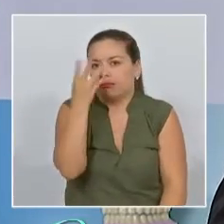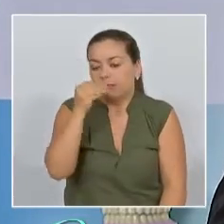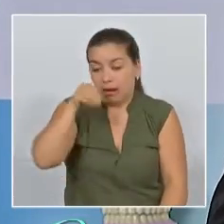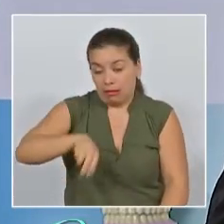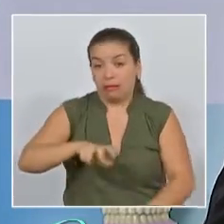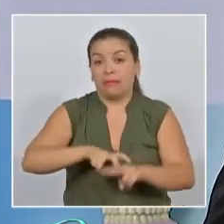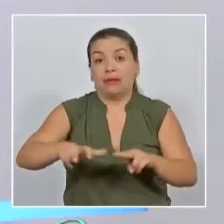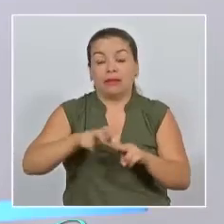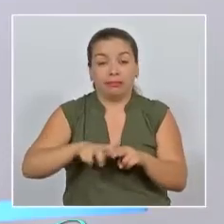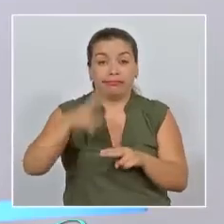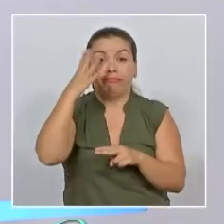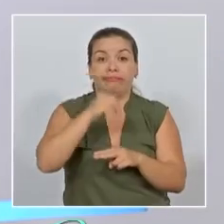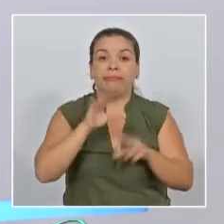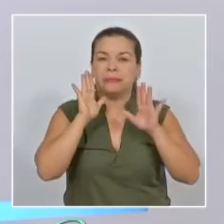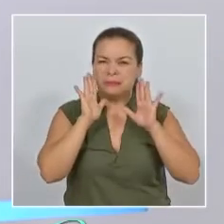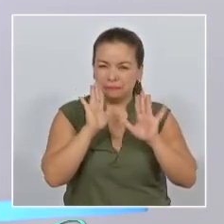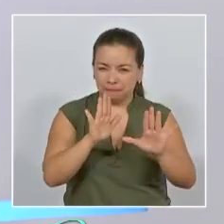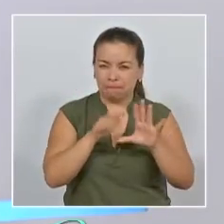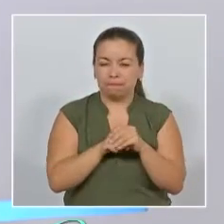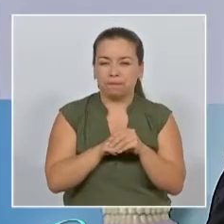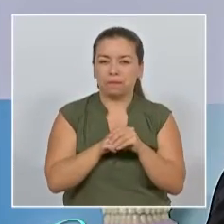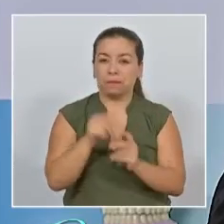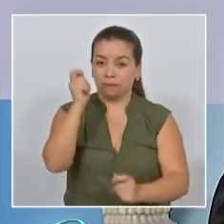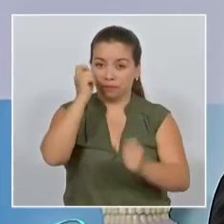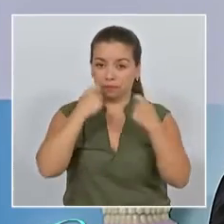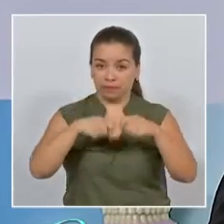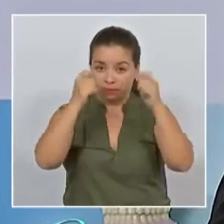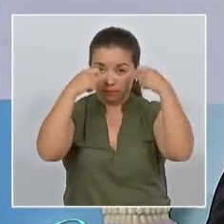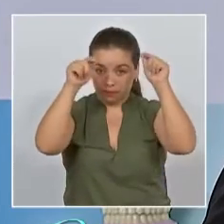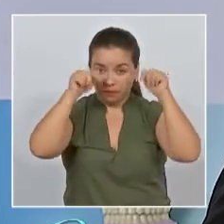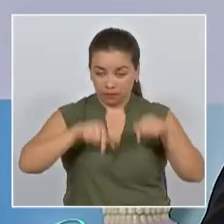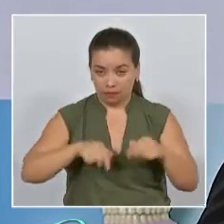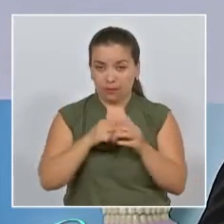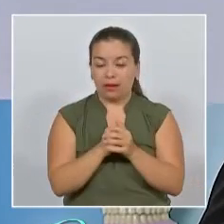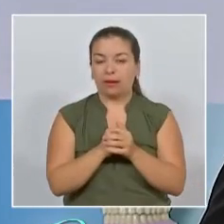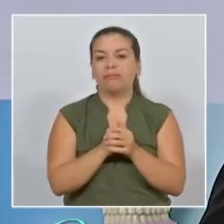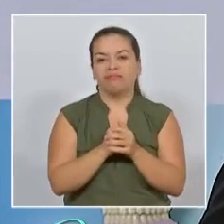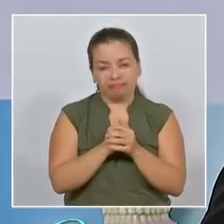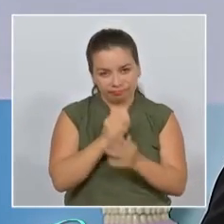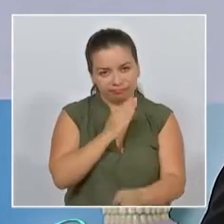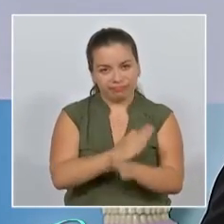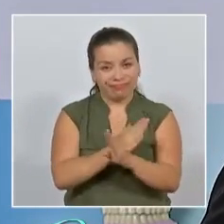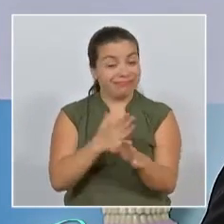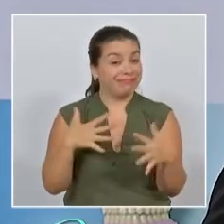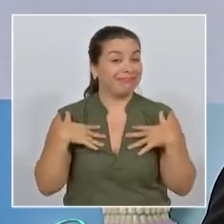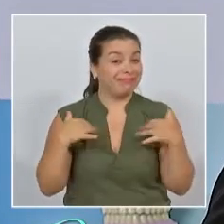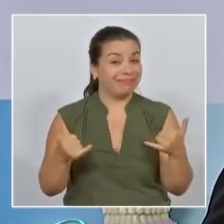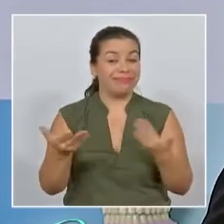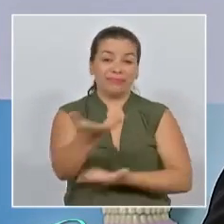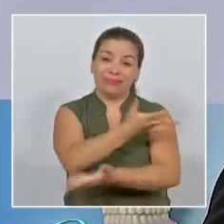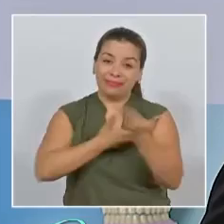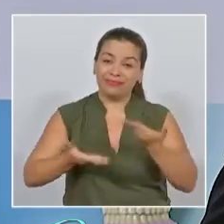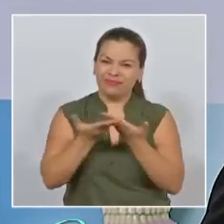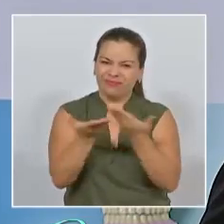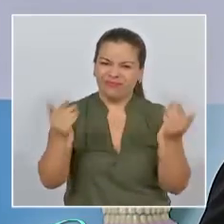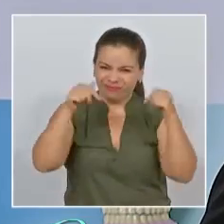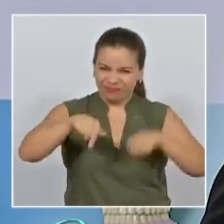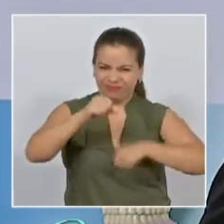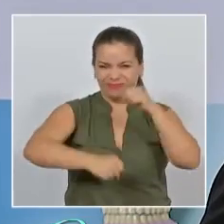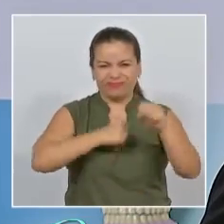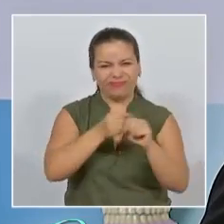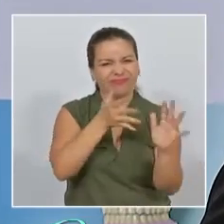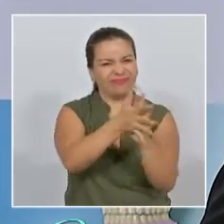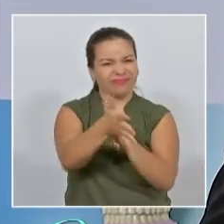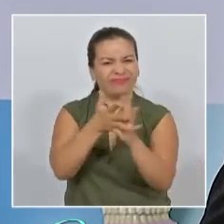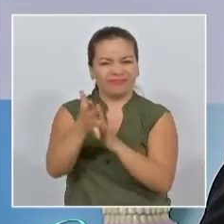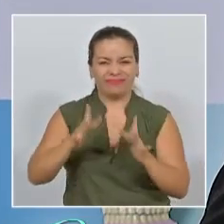Manizales. Así es. Vamos a este pequeño corte de comerciales, aquí estamos felices de compartir con ustedes en este año esta